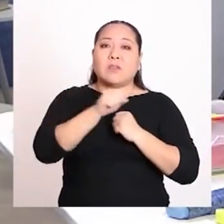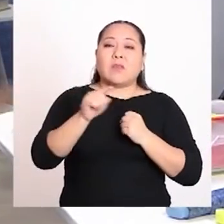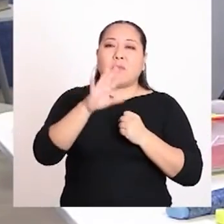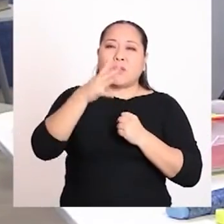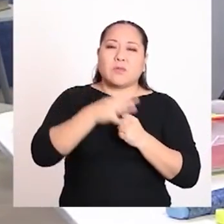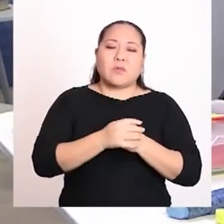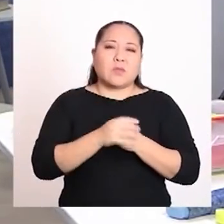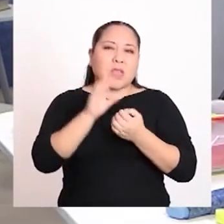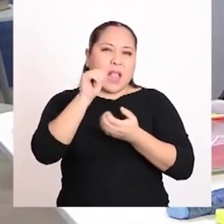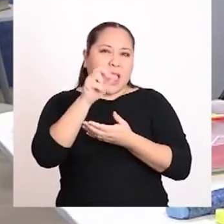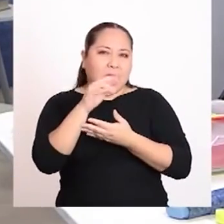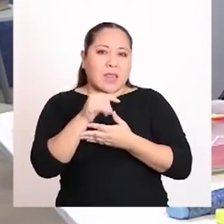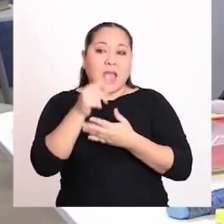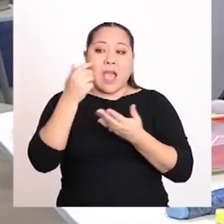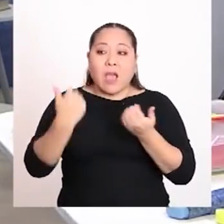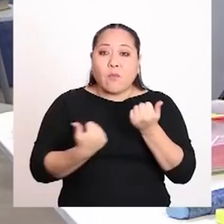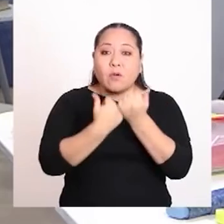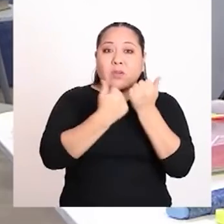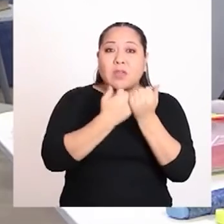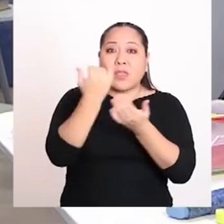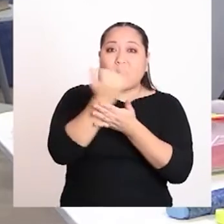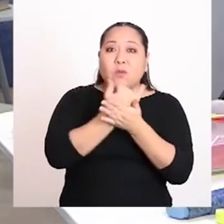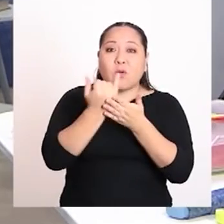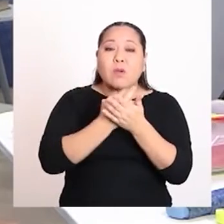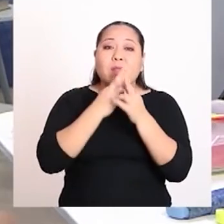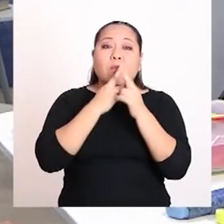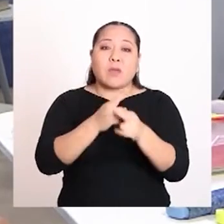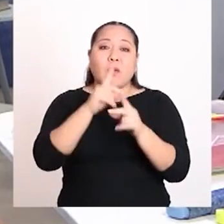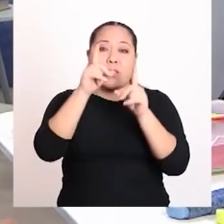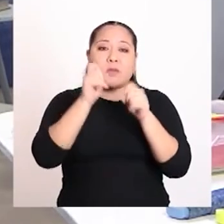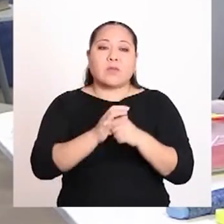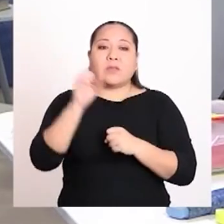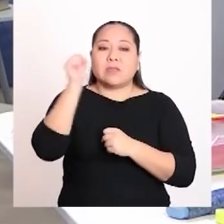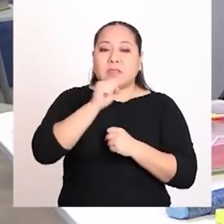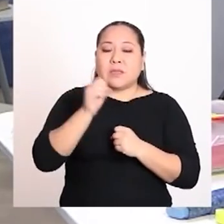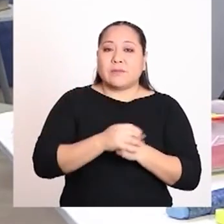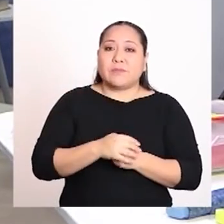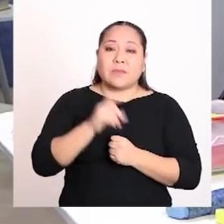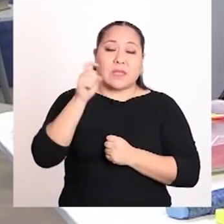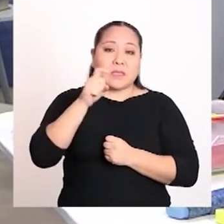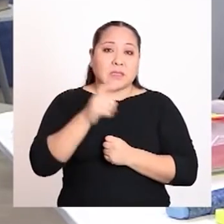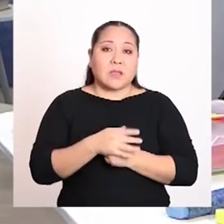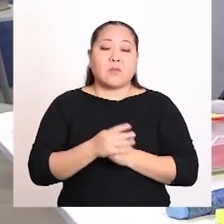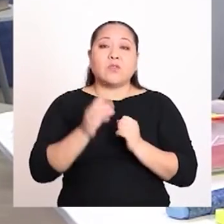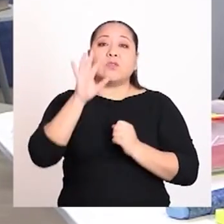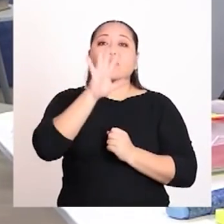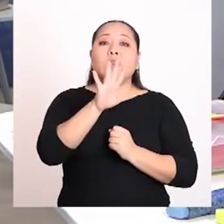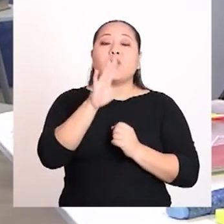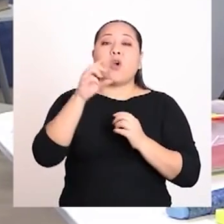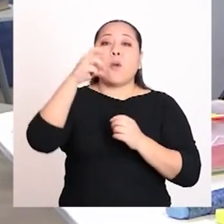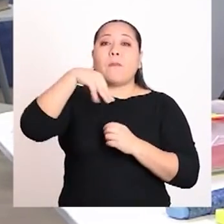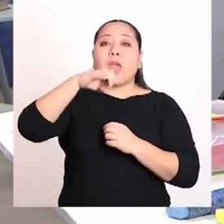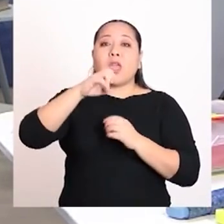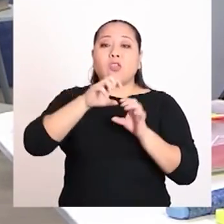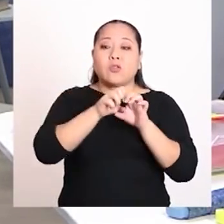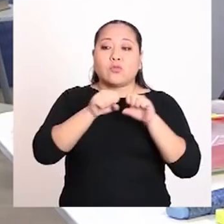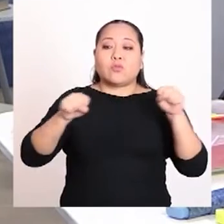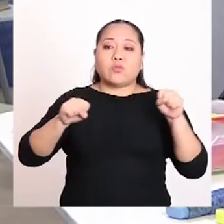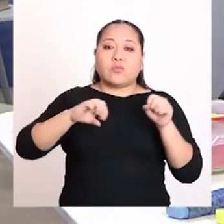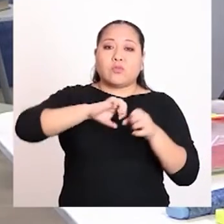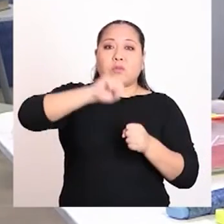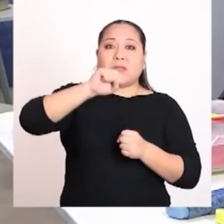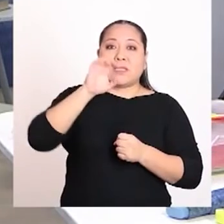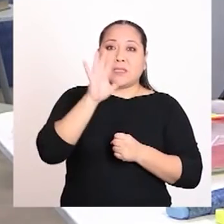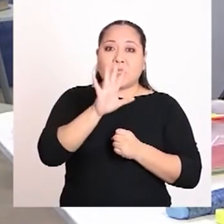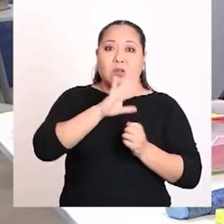tener la máxima área? Podemos apoyarnos de la gráfica para responder la pregunta. Claro, tendríamos 5 metros de